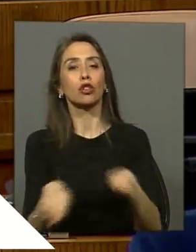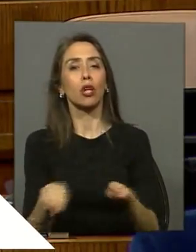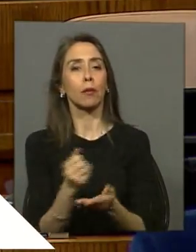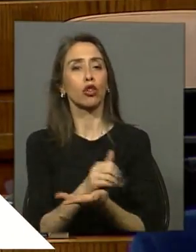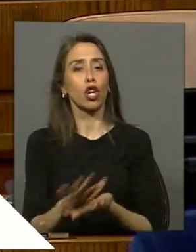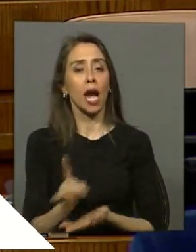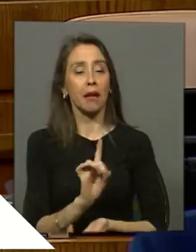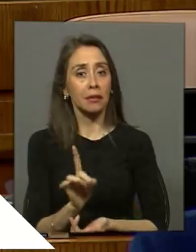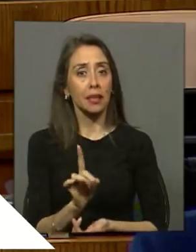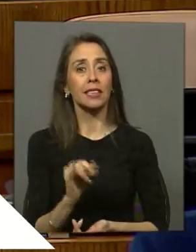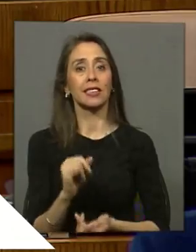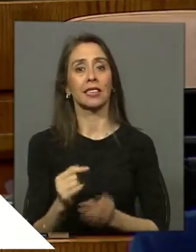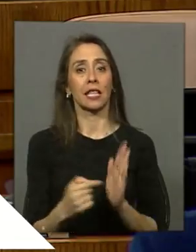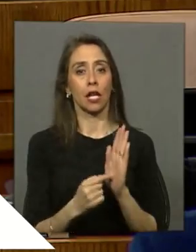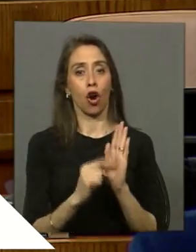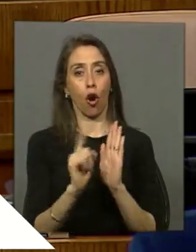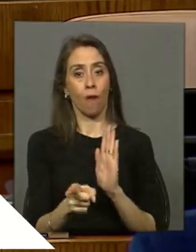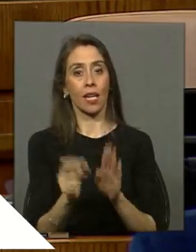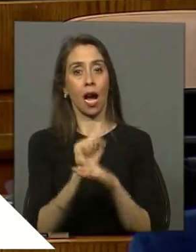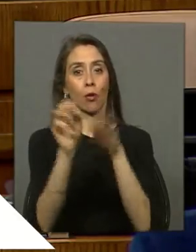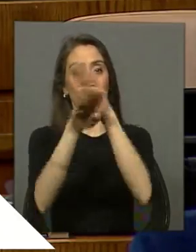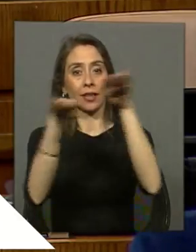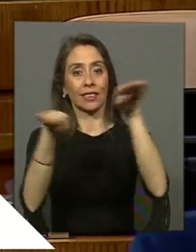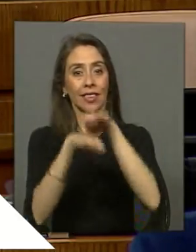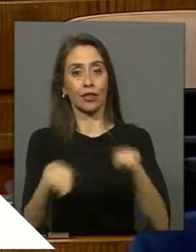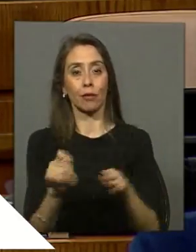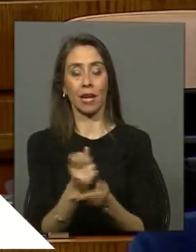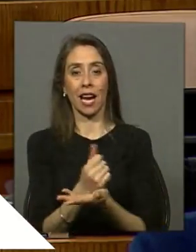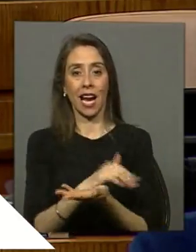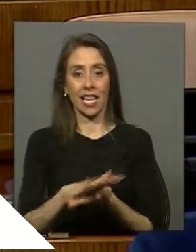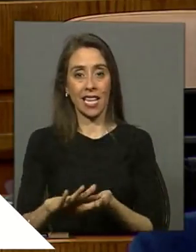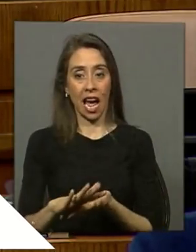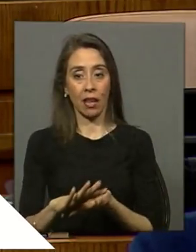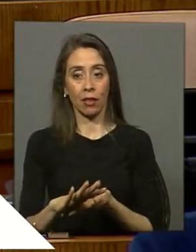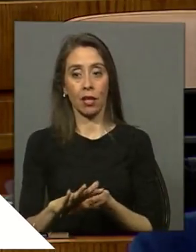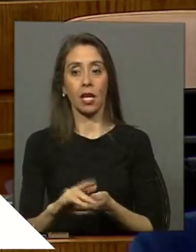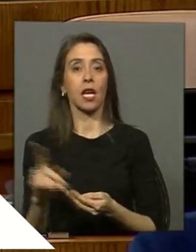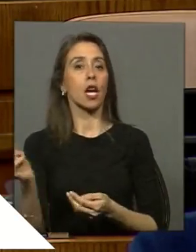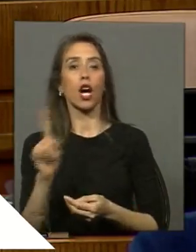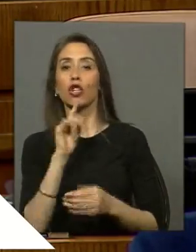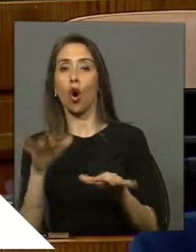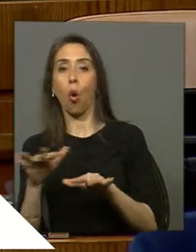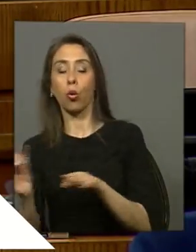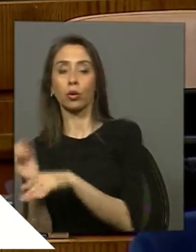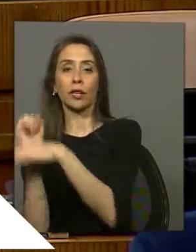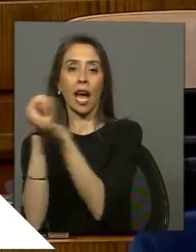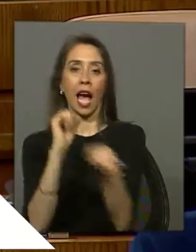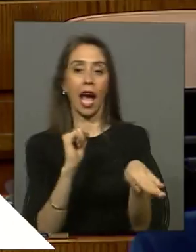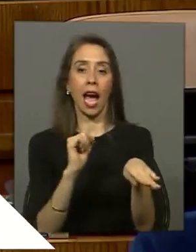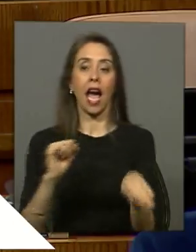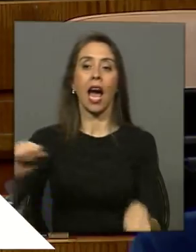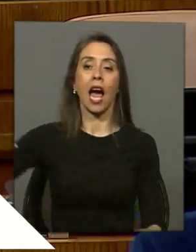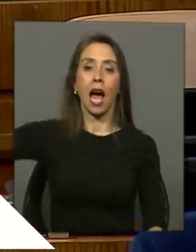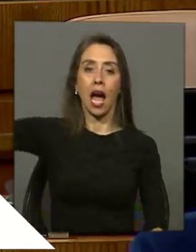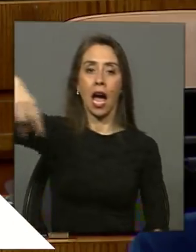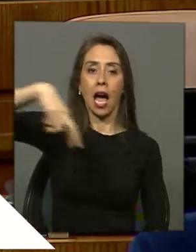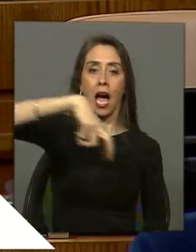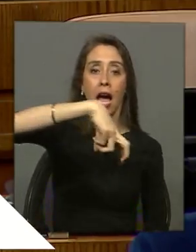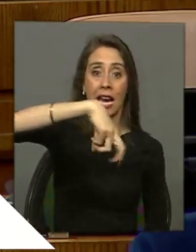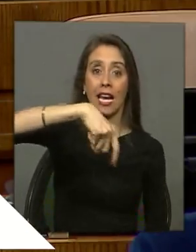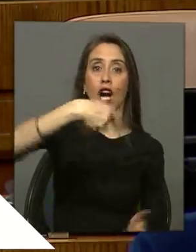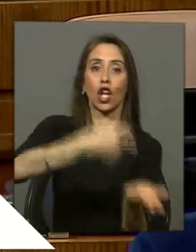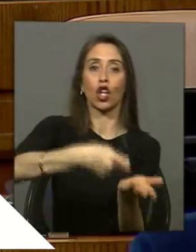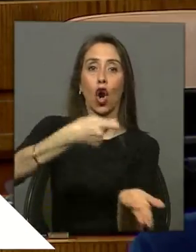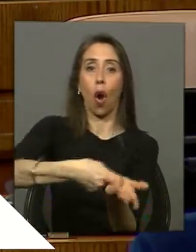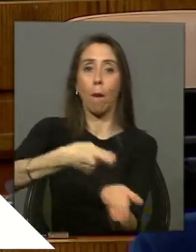ocurrir si nosotros obligamos a tener estacionamientos gratuitos va a ser que los que no ocupan los estacionamientos los que llegan a pie a los malls van a tener que pagar